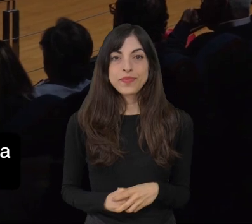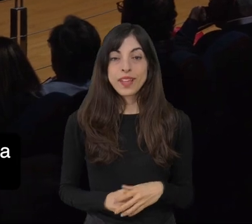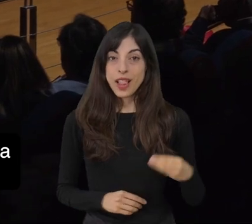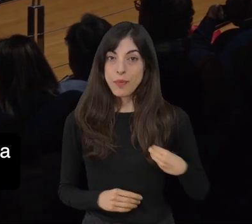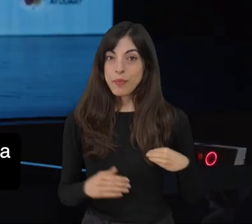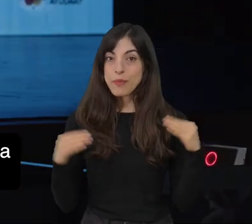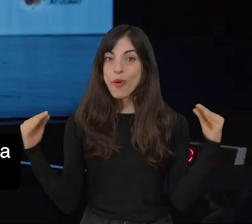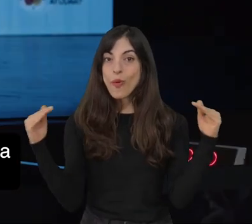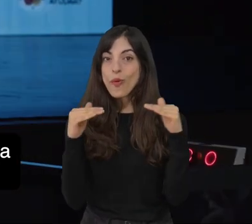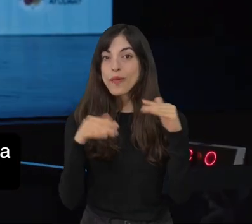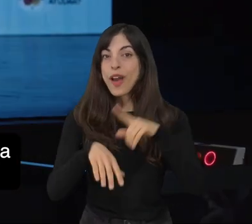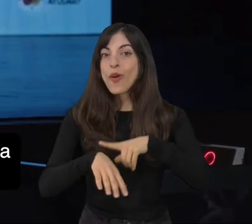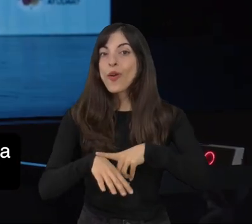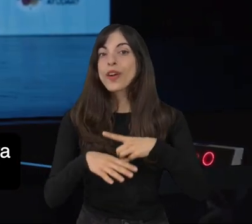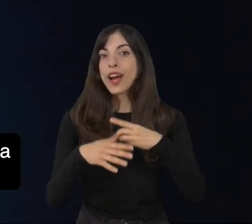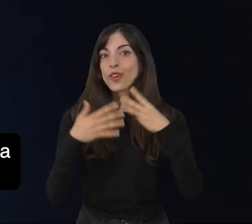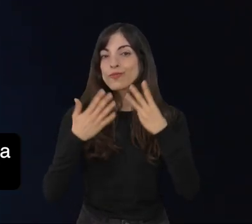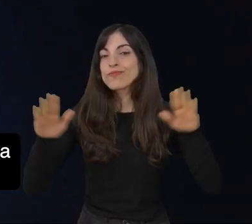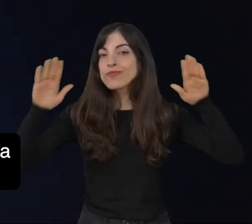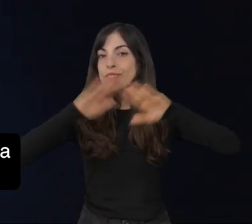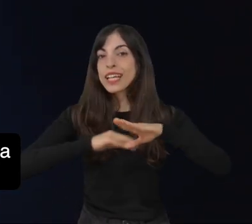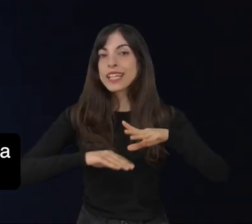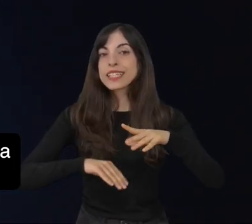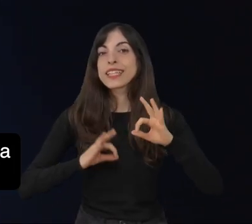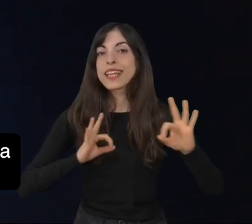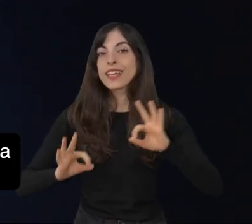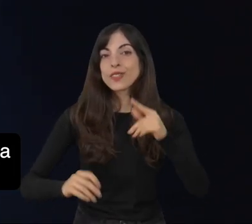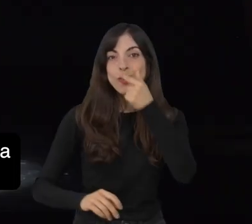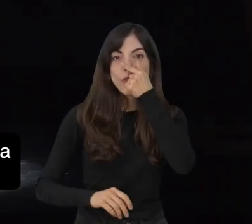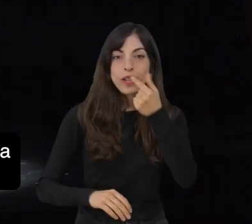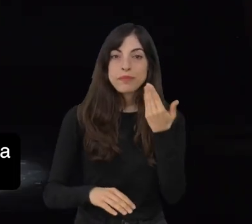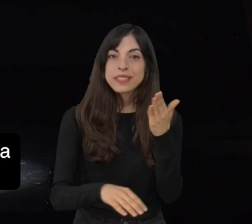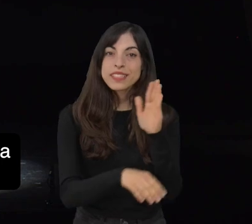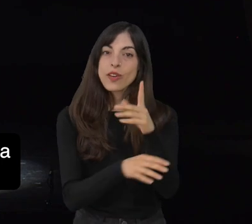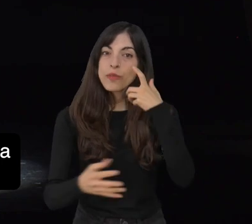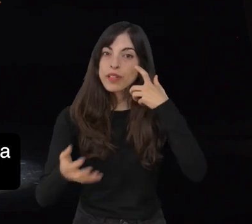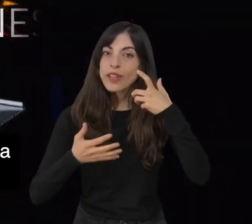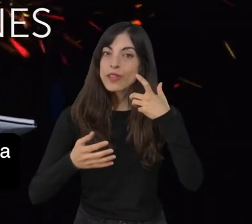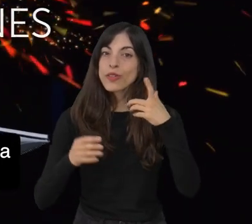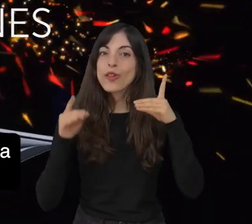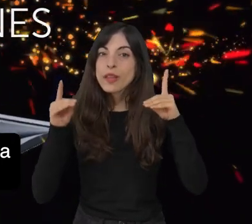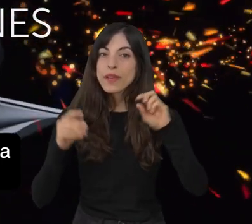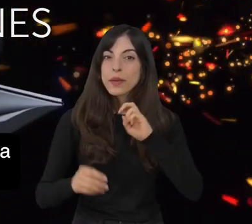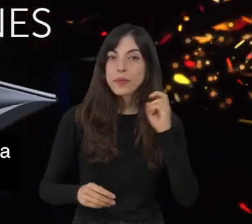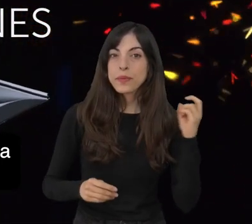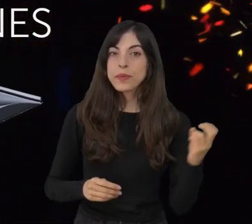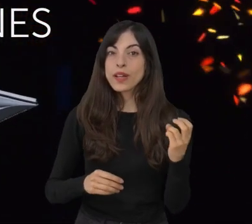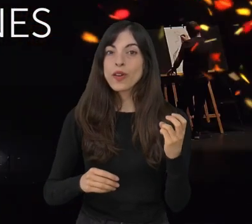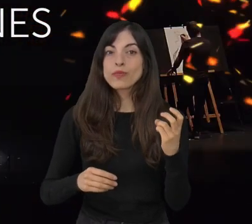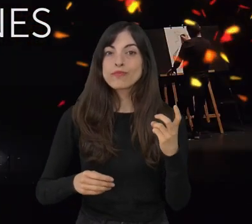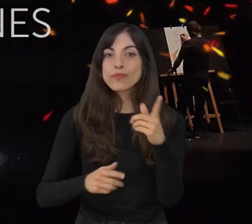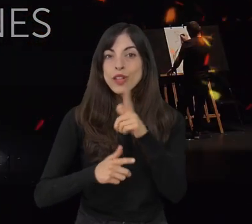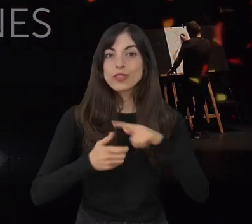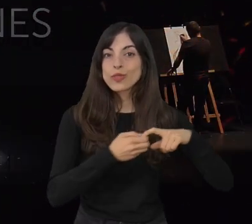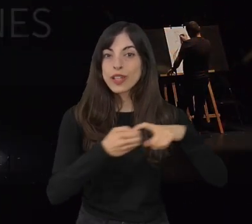Ese mismo jueves, a las 8 de la noche, el Teatro Góngora ofrece el espectáculo multidisciplinar Solidario Viaje